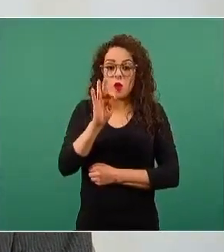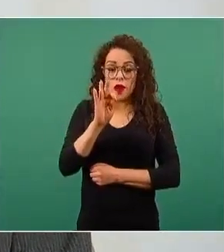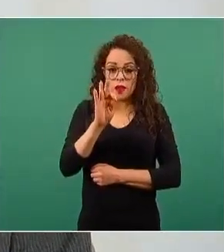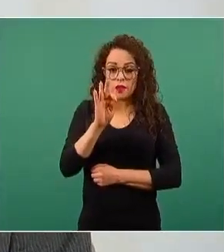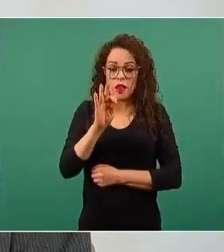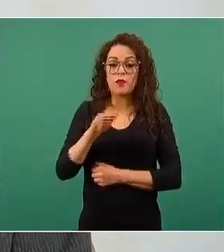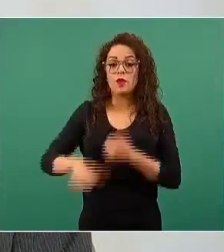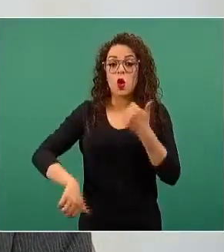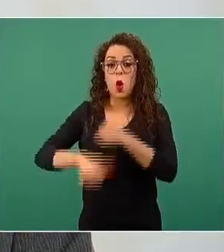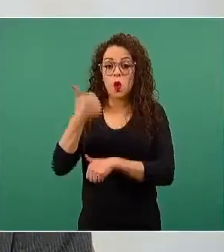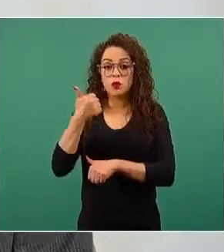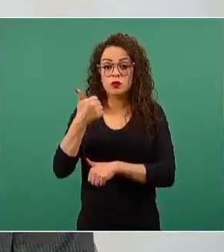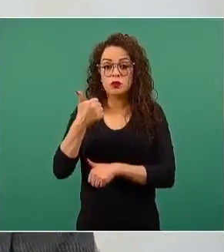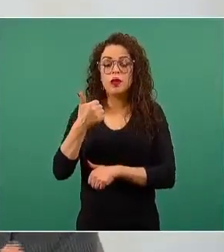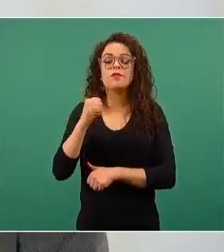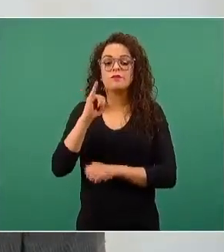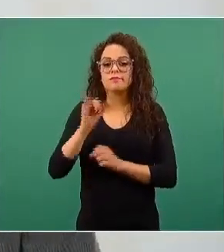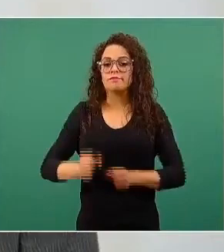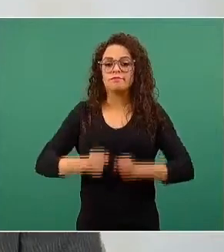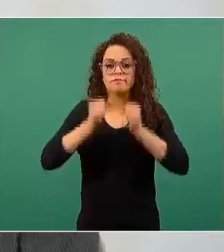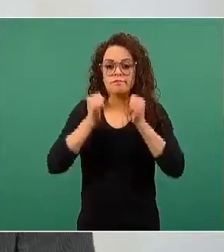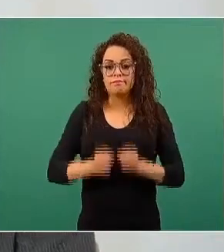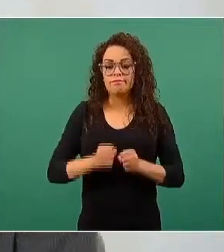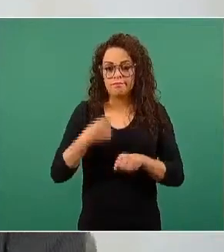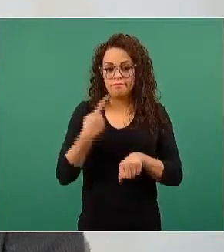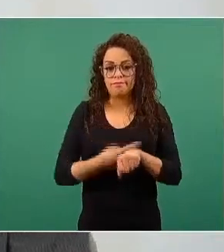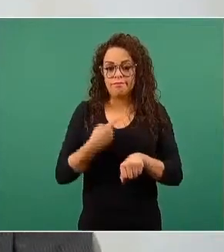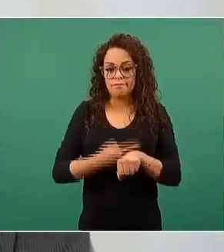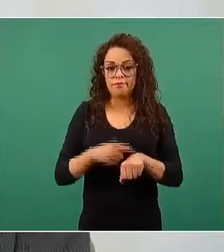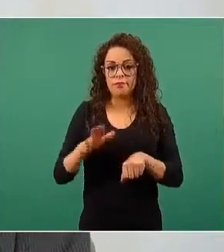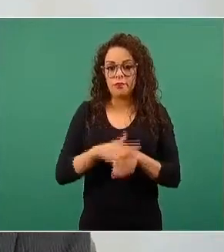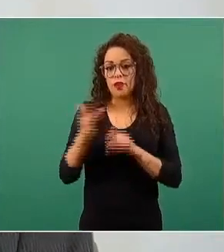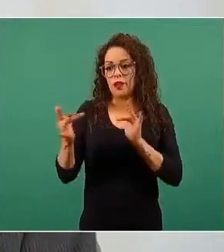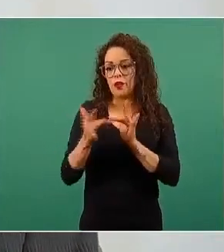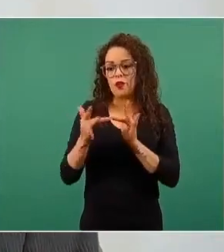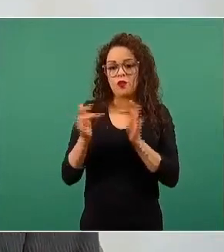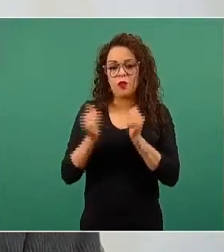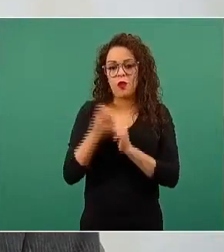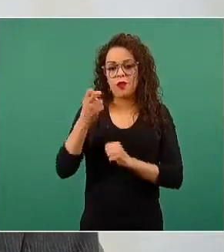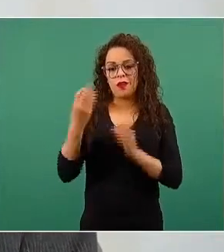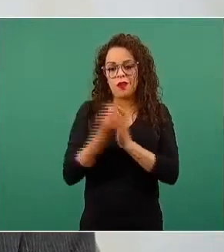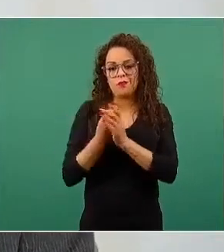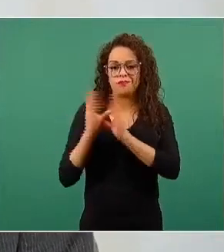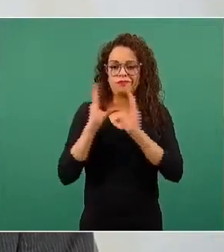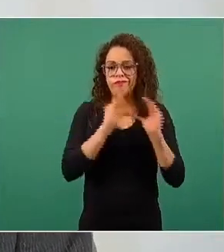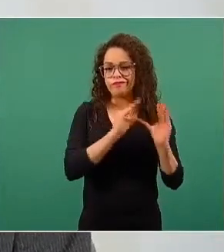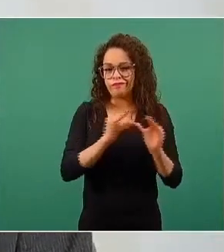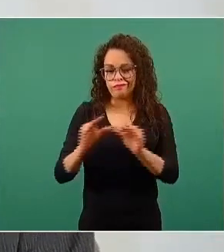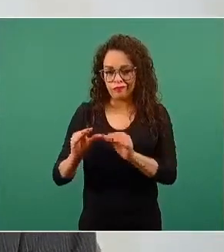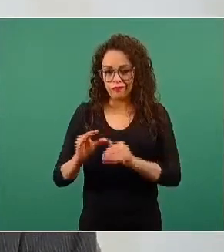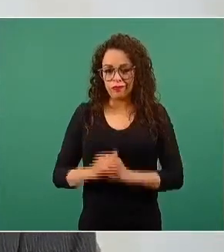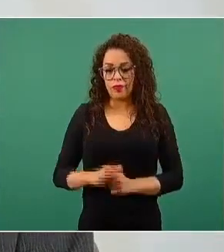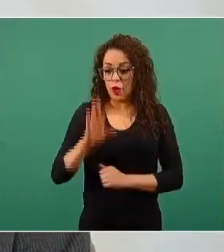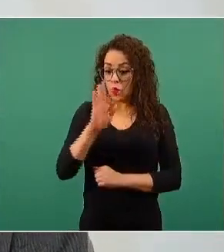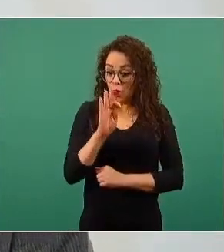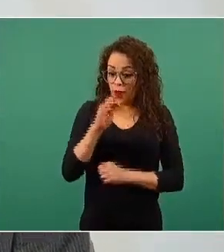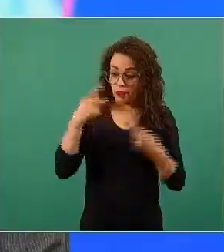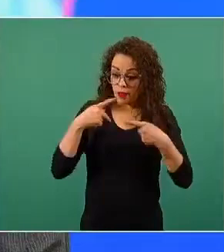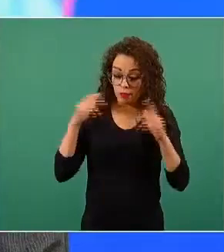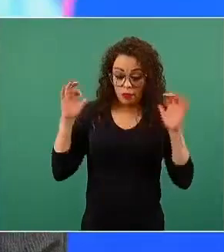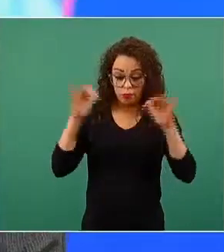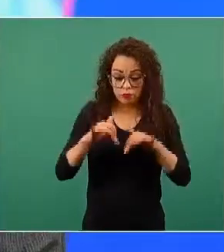personas resultaron confirmadas a partir de este contacto en este evento de capacitación. De esas 40, 11